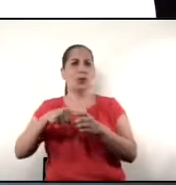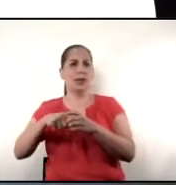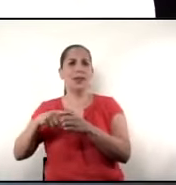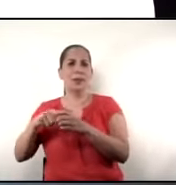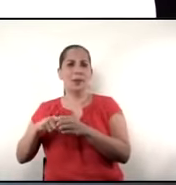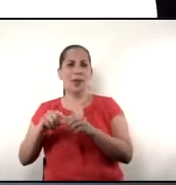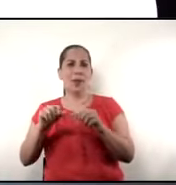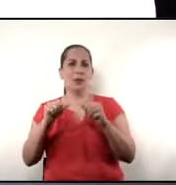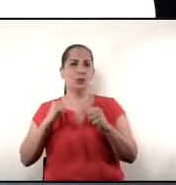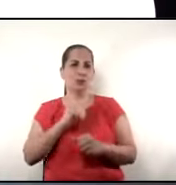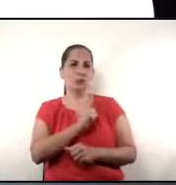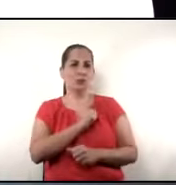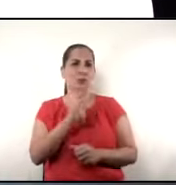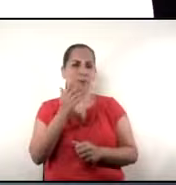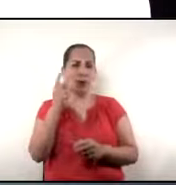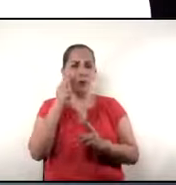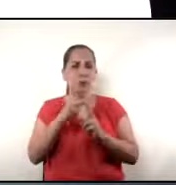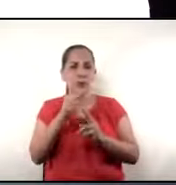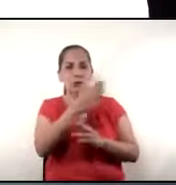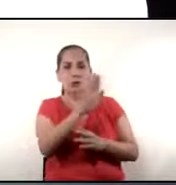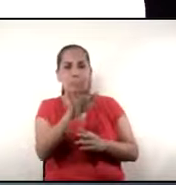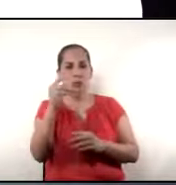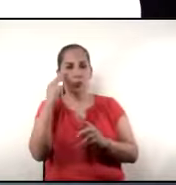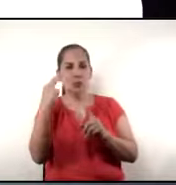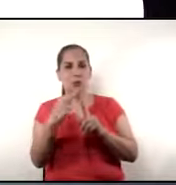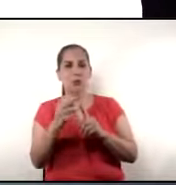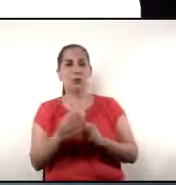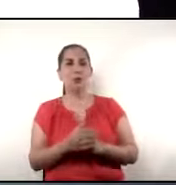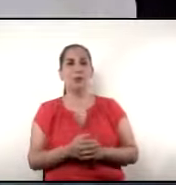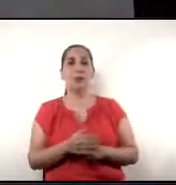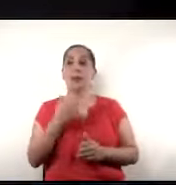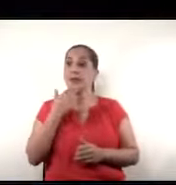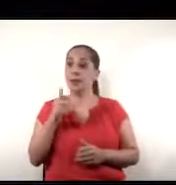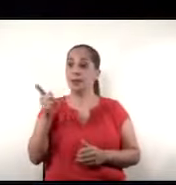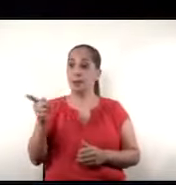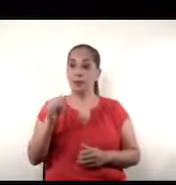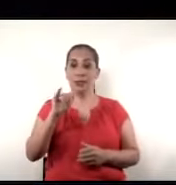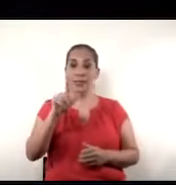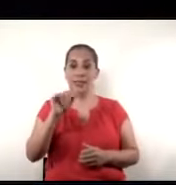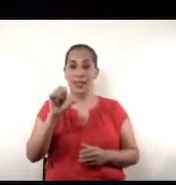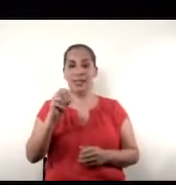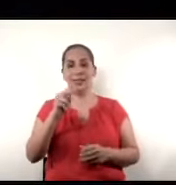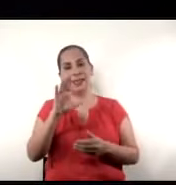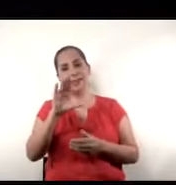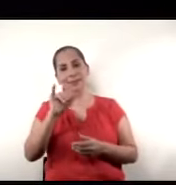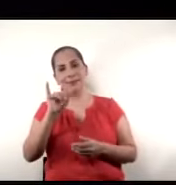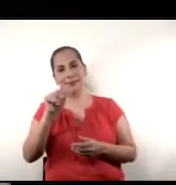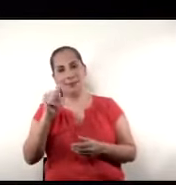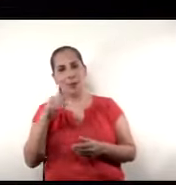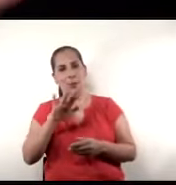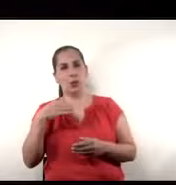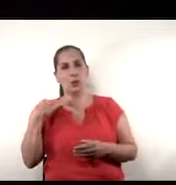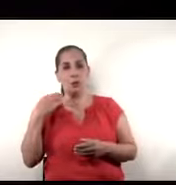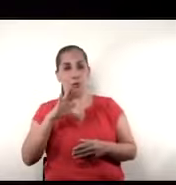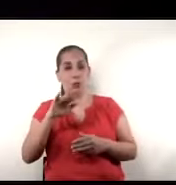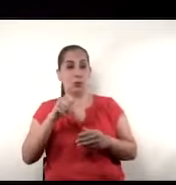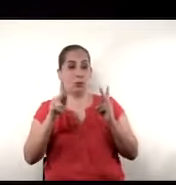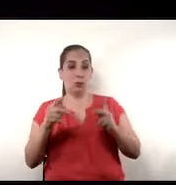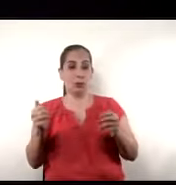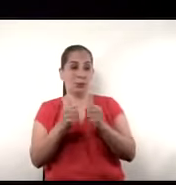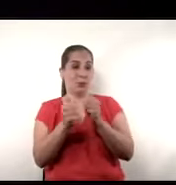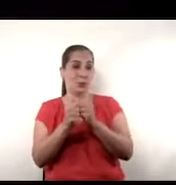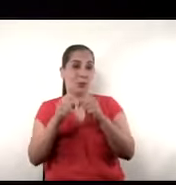vista. Muchas gracias a usted, Ileana. Muchas gracias nuevamente al colegio por la invitación y a todos quienes nos han